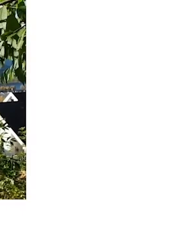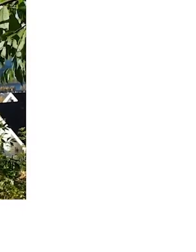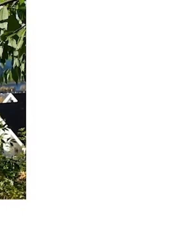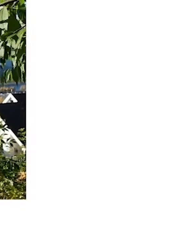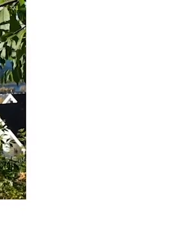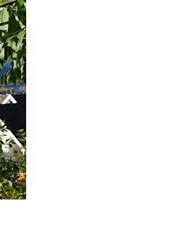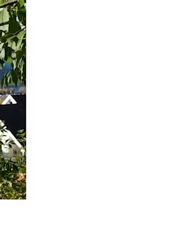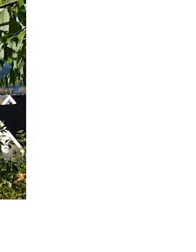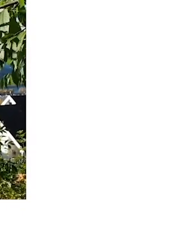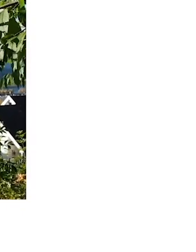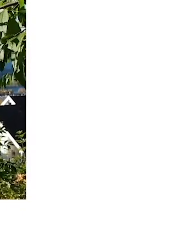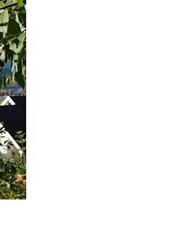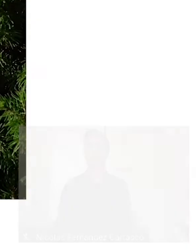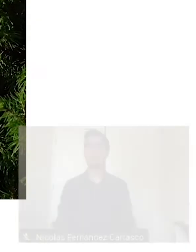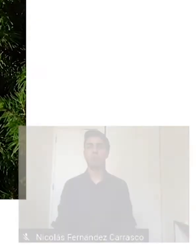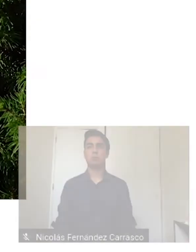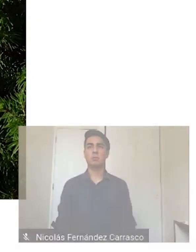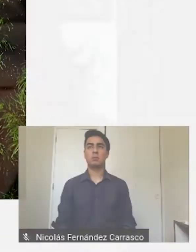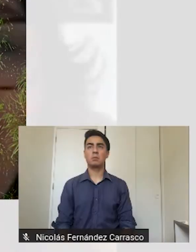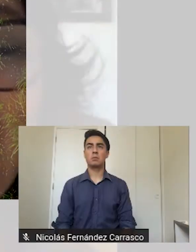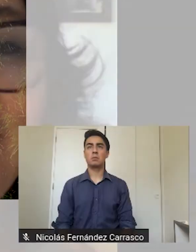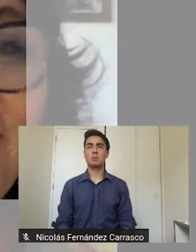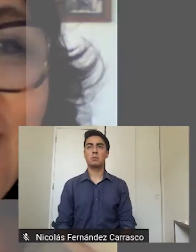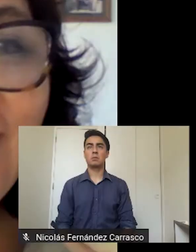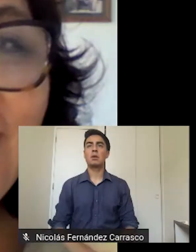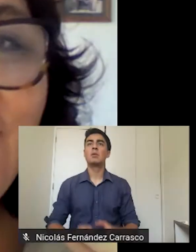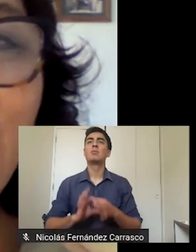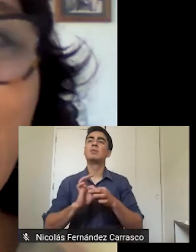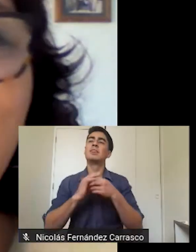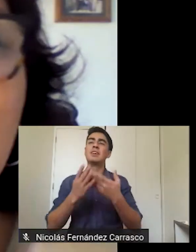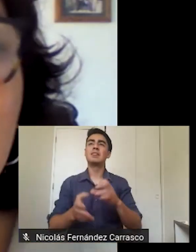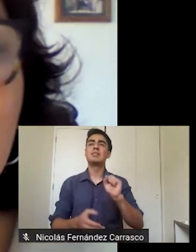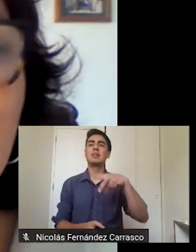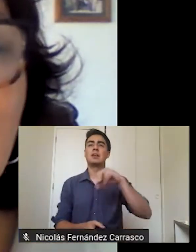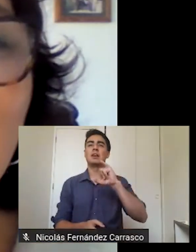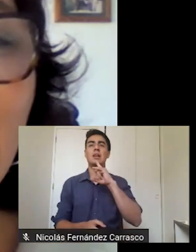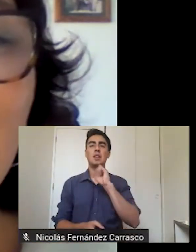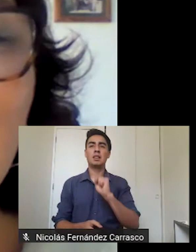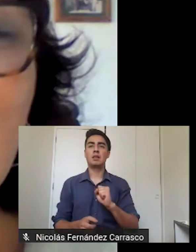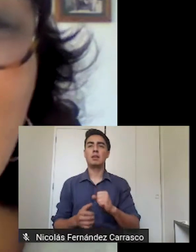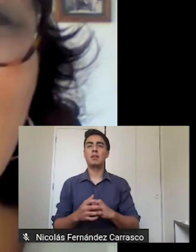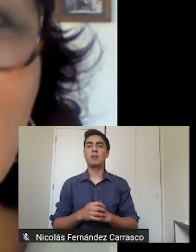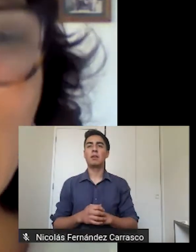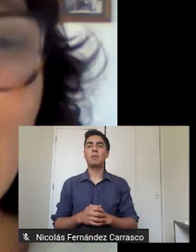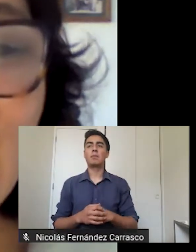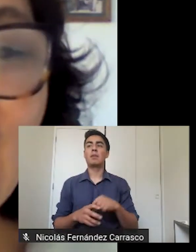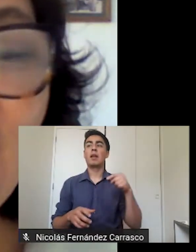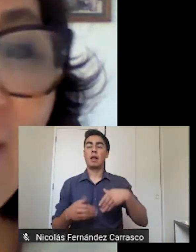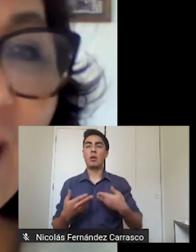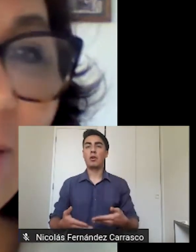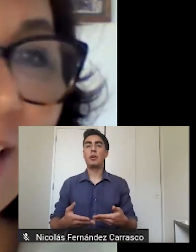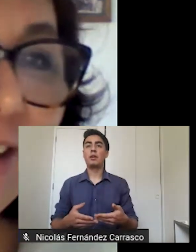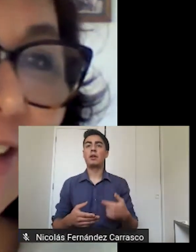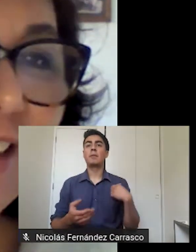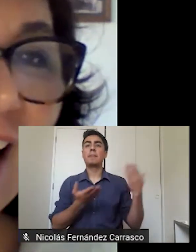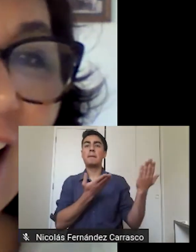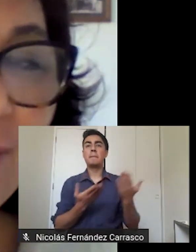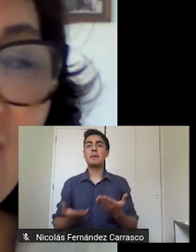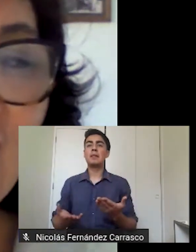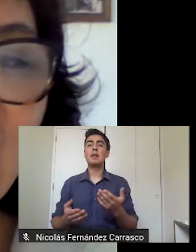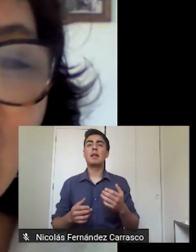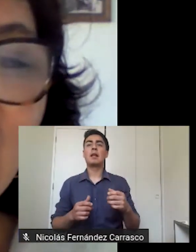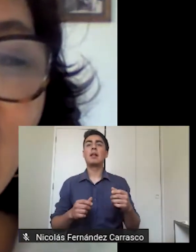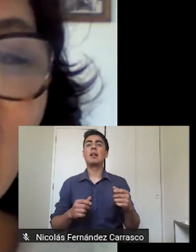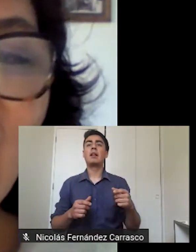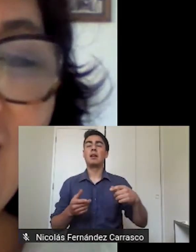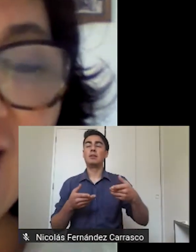Muy bien. Gracias, Anita. Formalmente, ahora invitamos entonces al